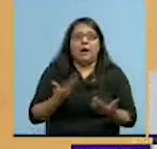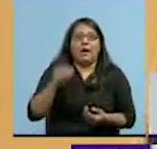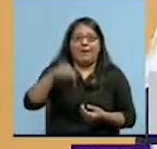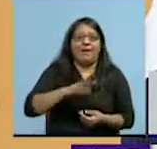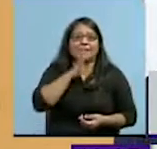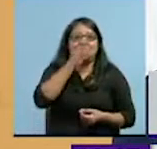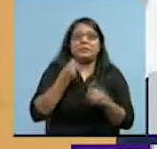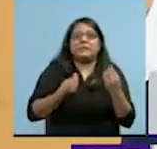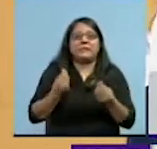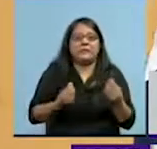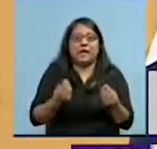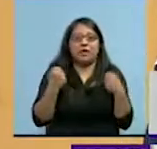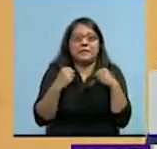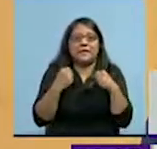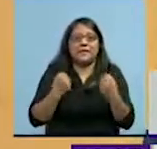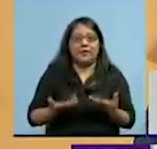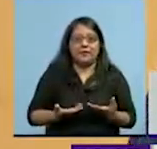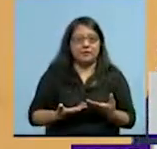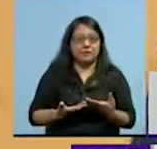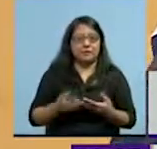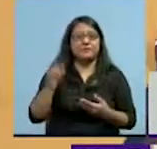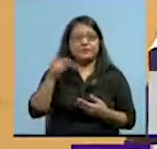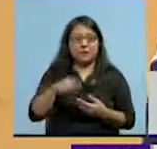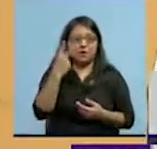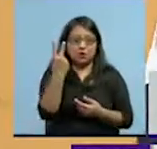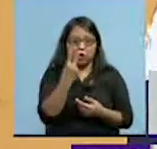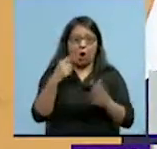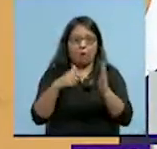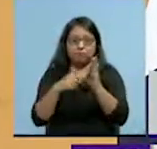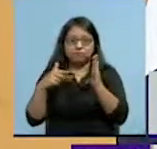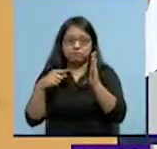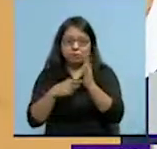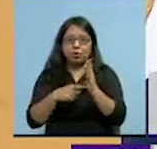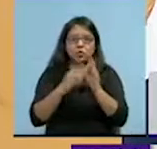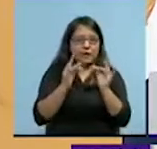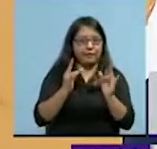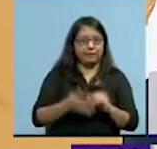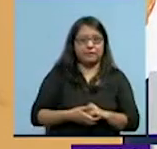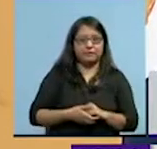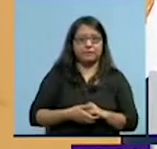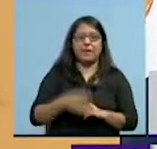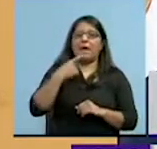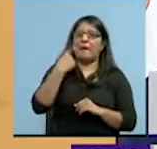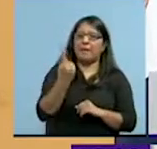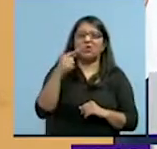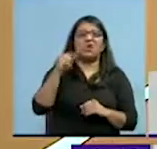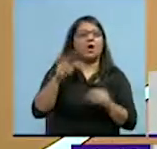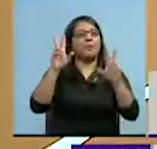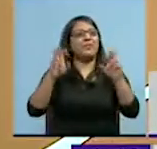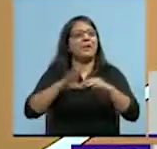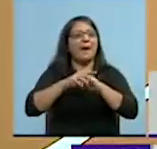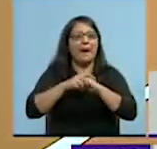así que eso esos dos digamos contrapunto estuve en rusia y en lo que hace amistad porque viste que también